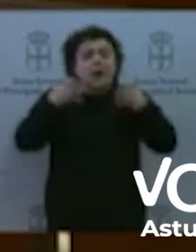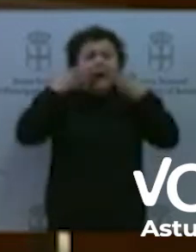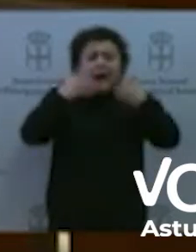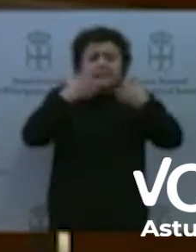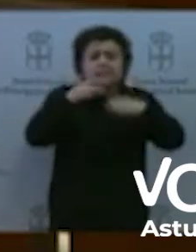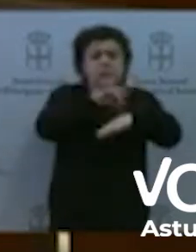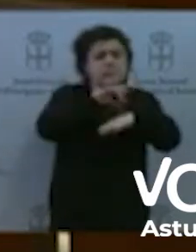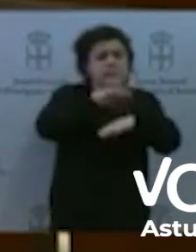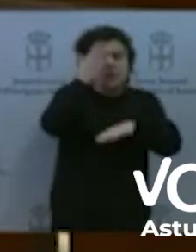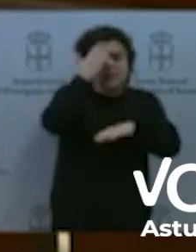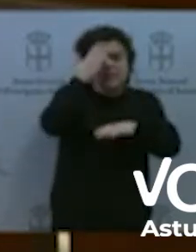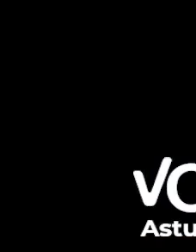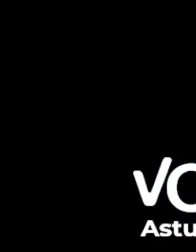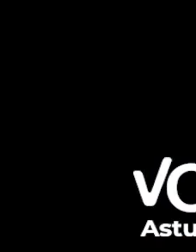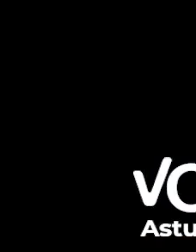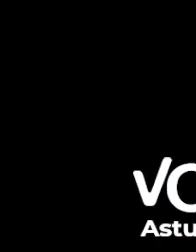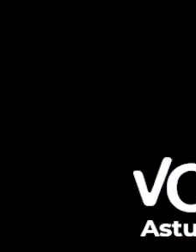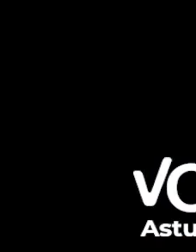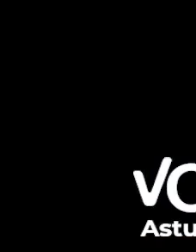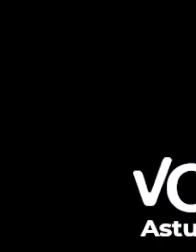vida cotidiana de miles de asturianos.